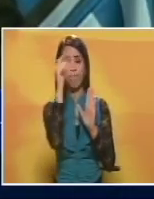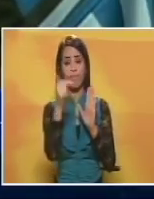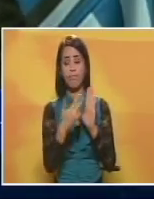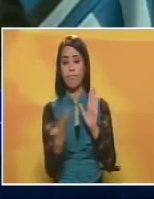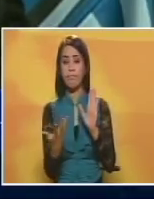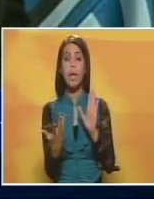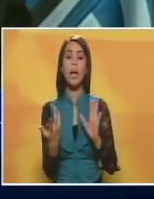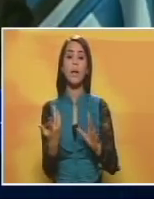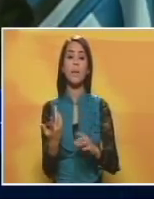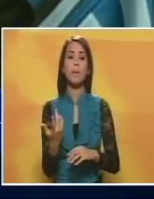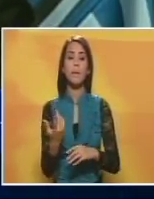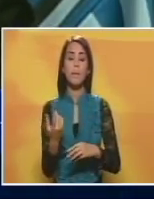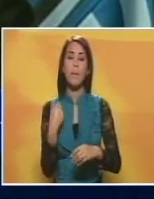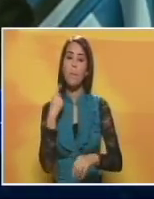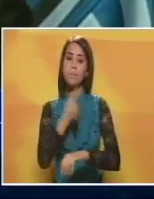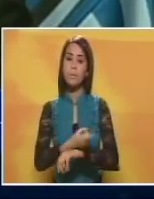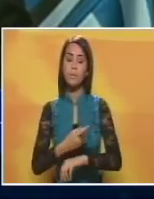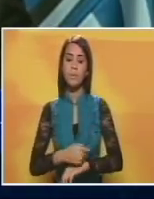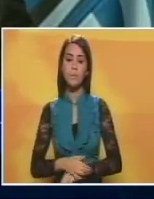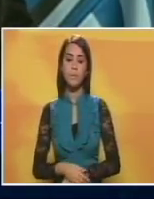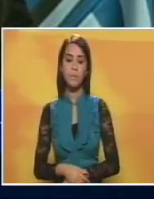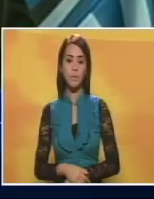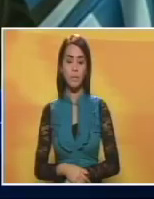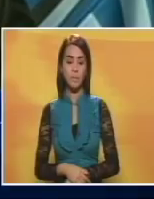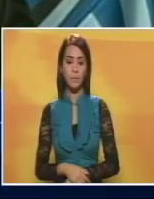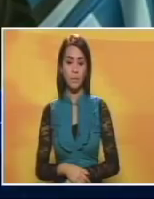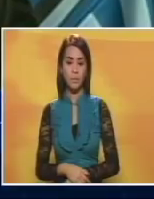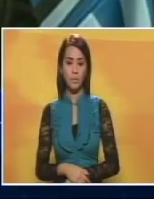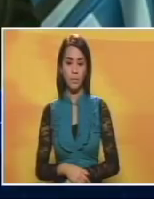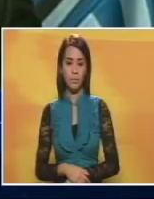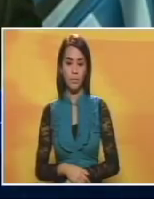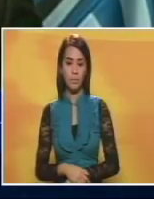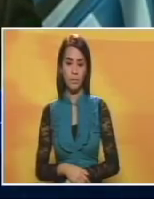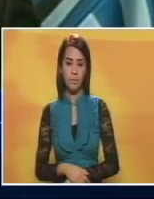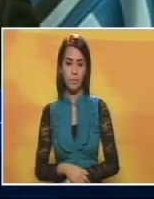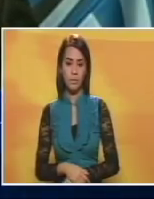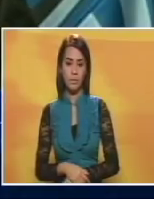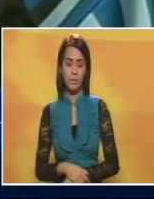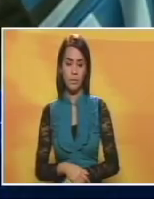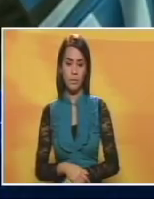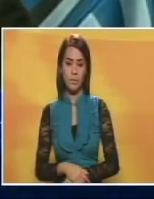sujetos obligados, ya lo expliqué inicialmente.